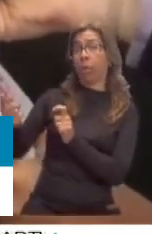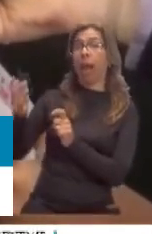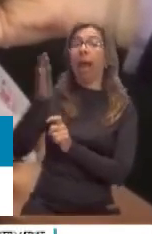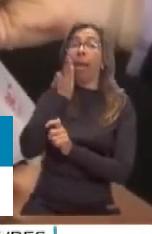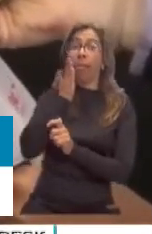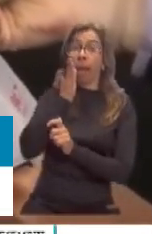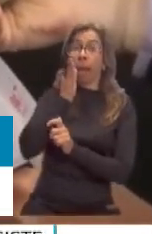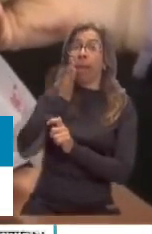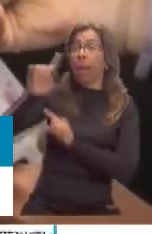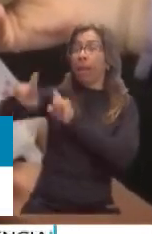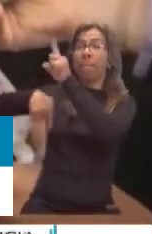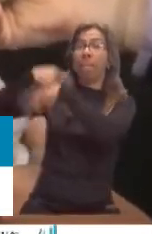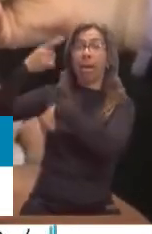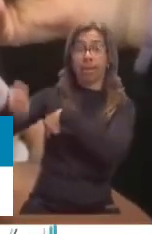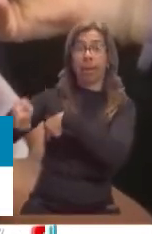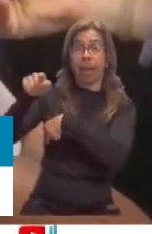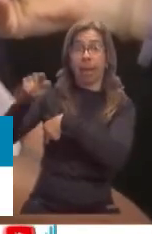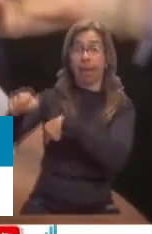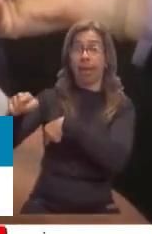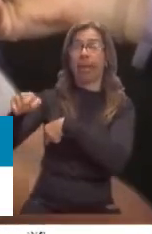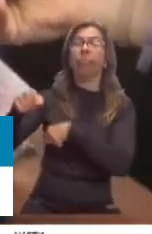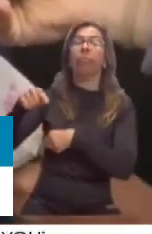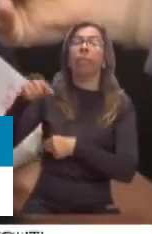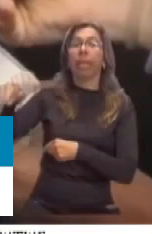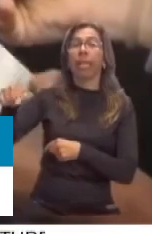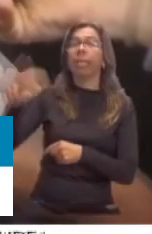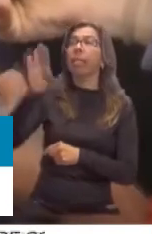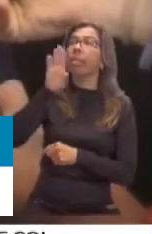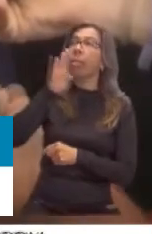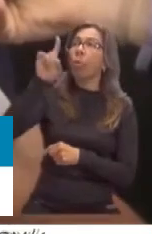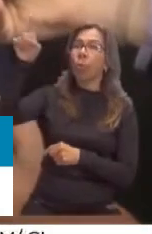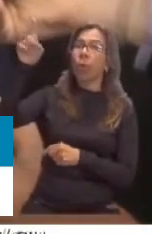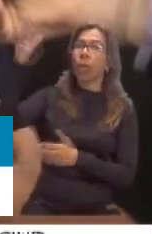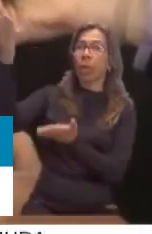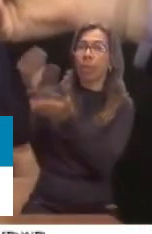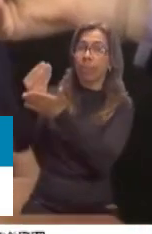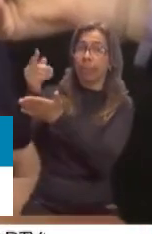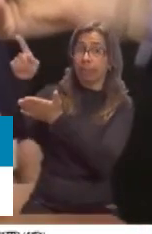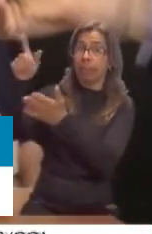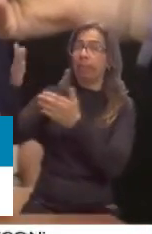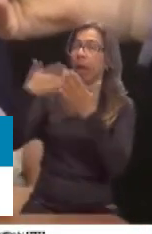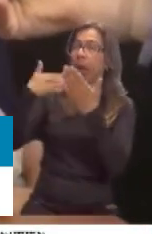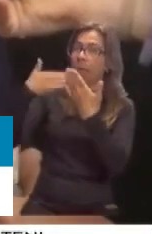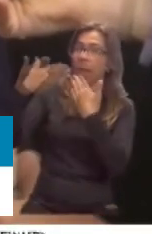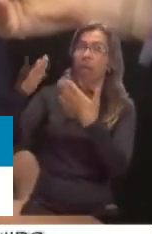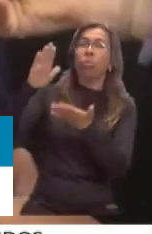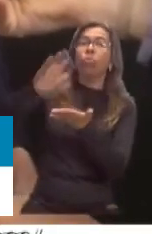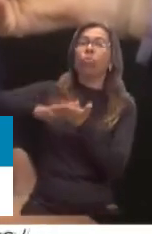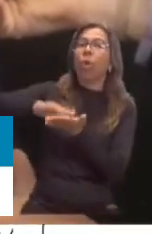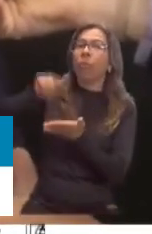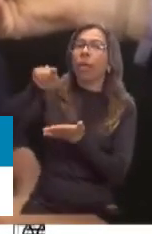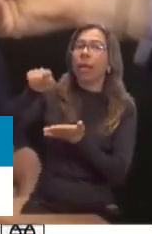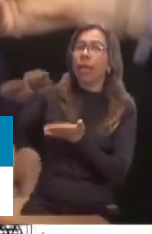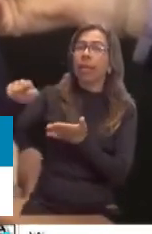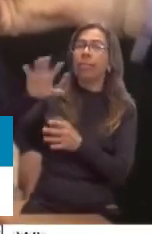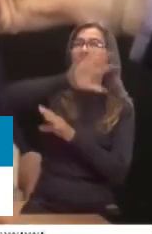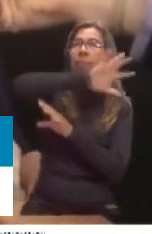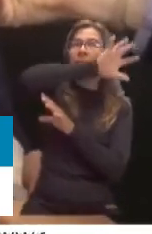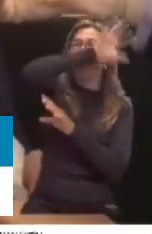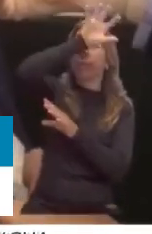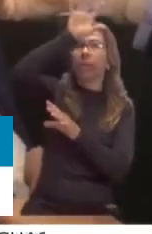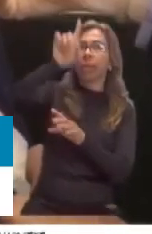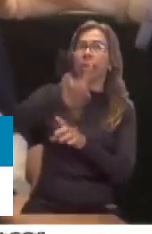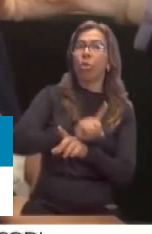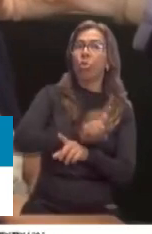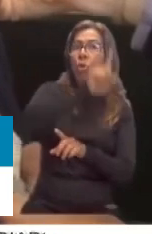luego mañana un almuerzo con el embajador de Estados Unidos. Pero a su vez, por la misión que estamos por hacer los gobernadores del Norte Grande a Estados Unidos en